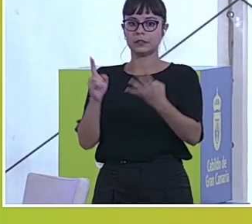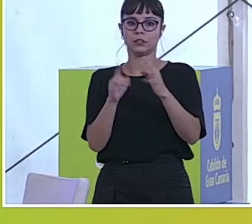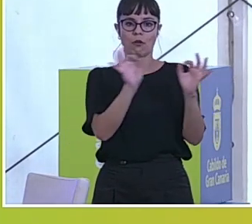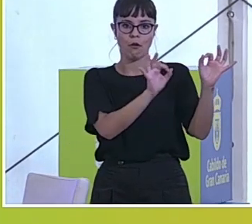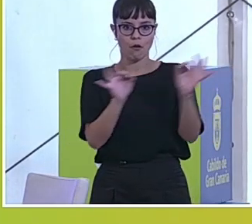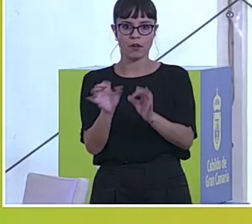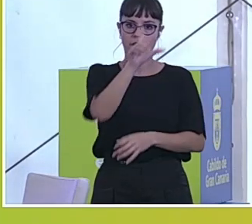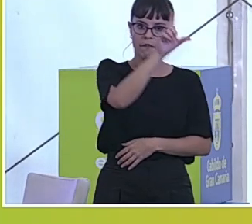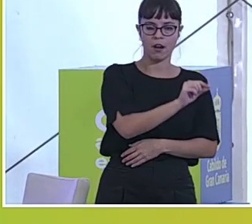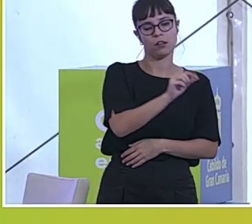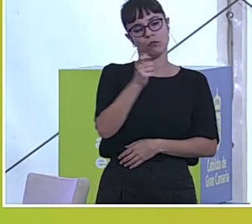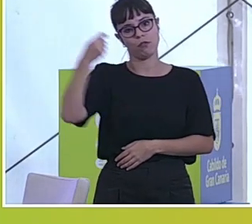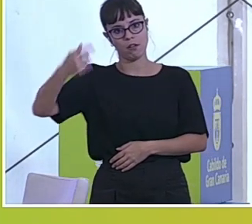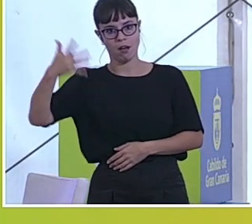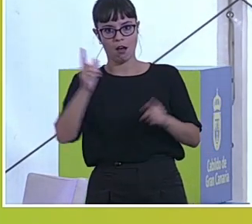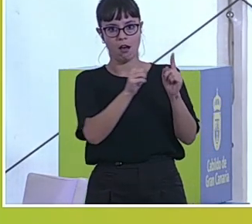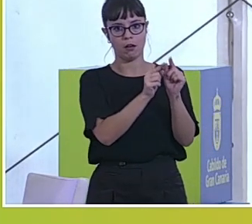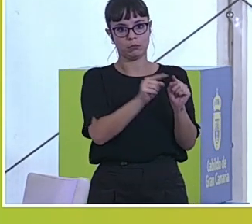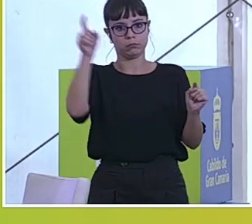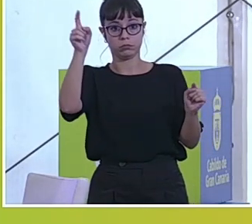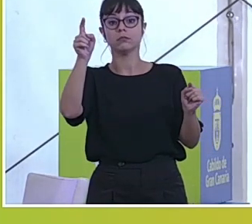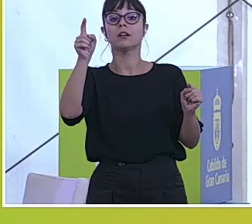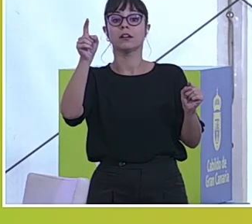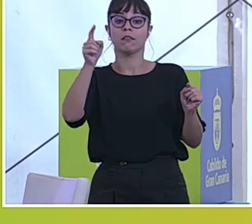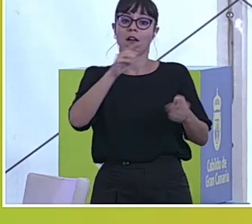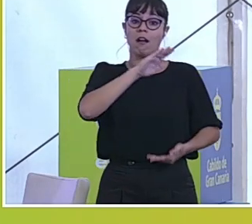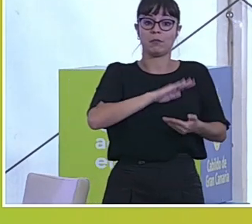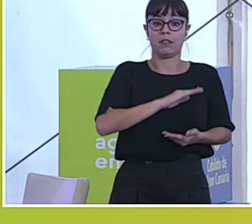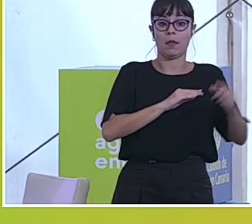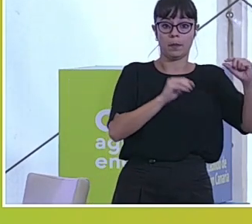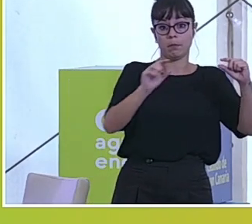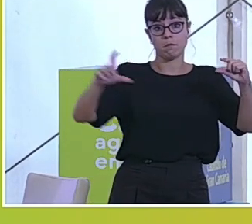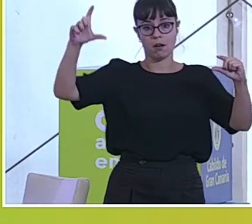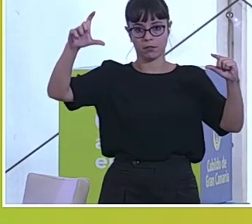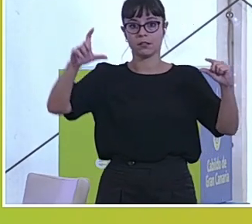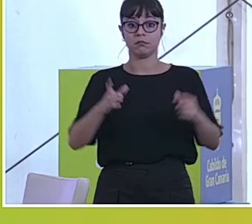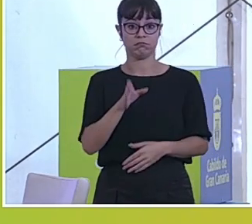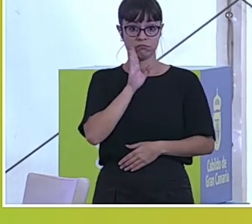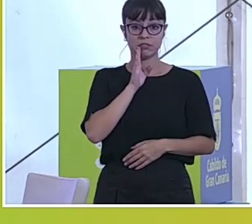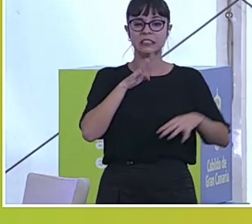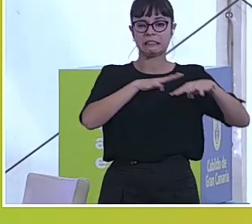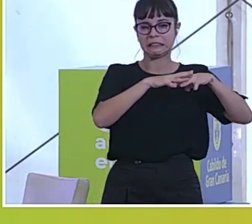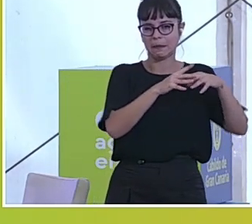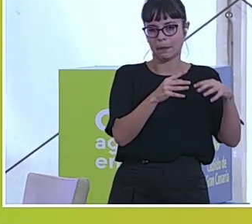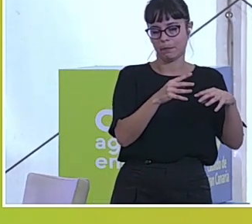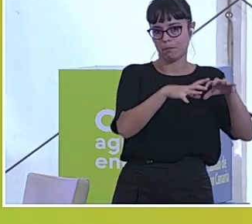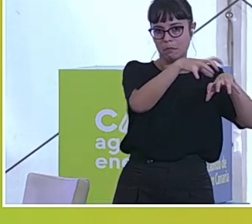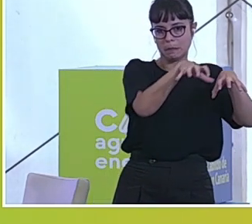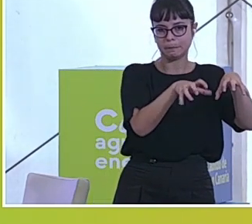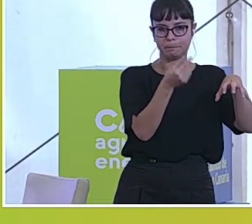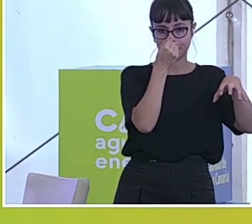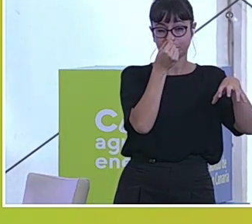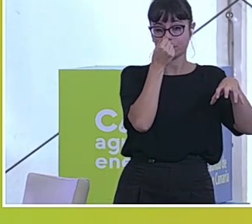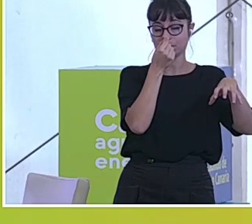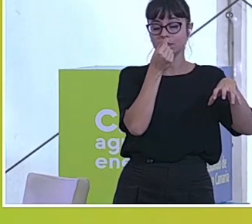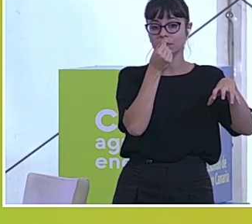menor capacidad a más capacidad. Y las microredes, que es lo que comentaba Jan anteriormente, pues vendría a ser, o la generación distribuida, como